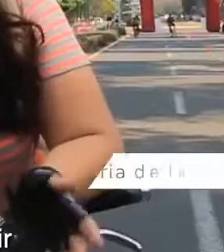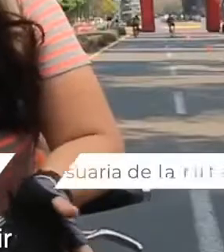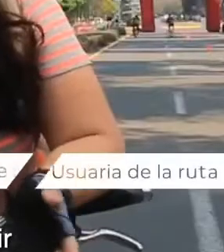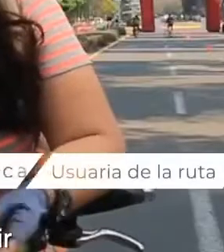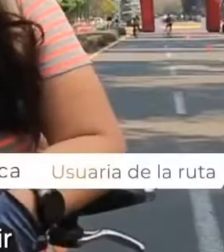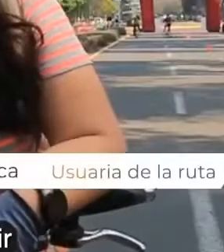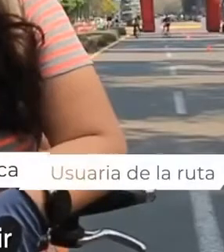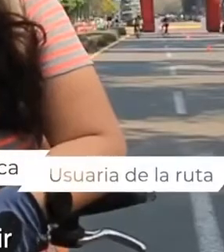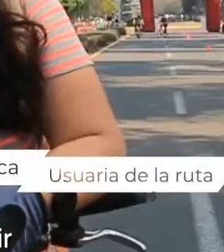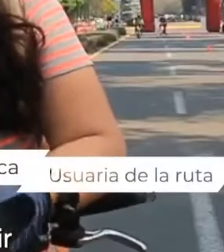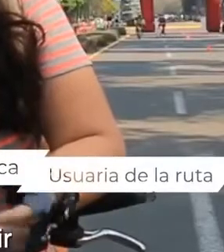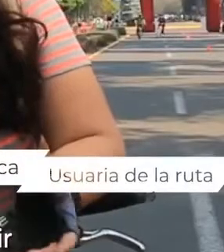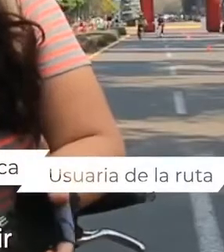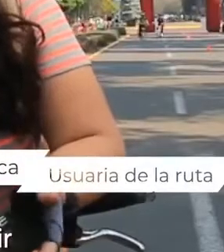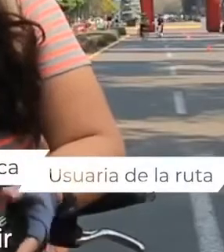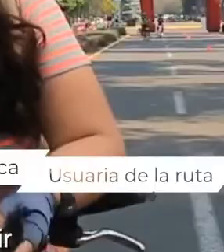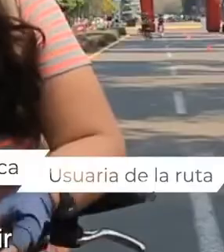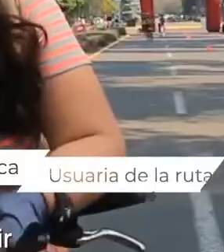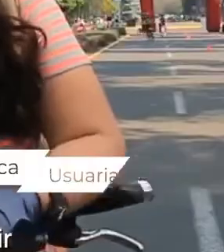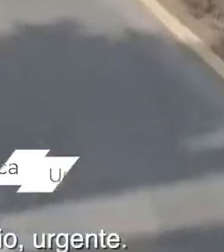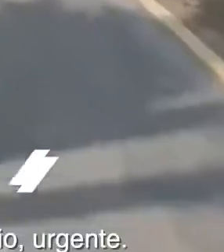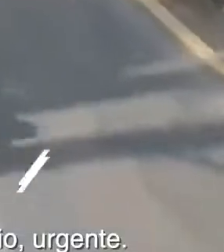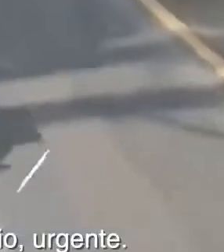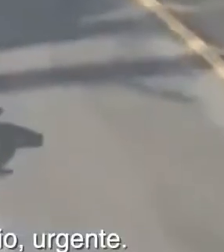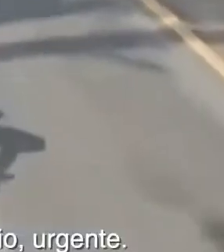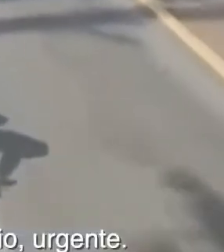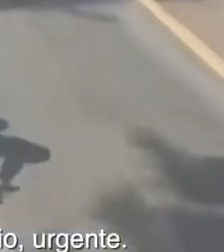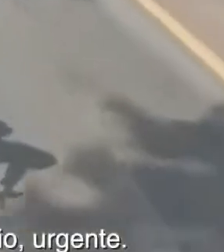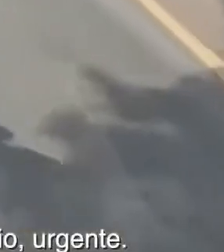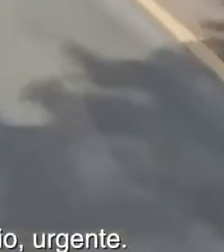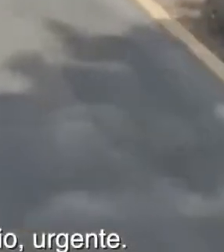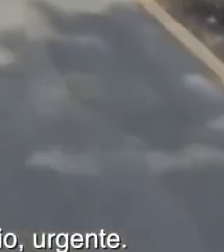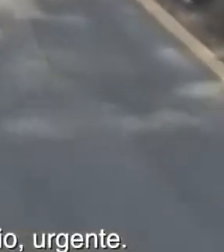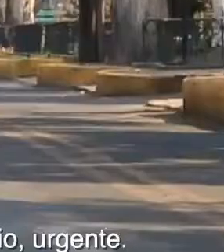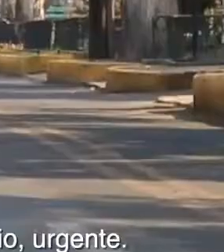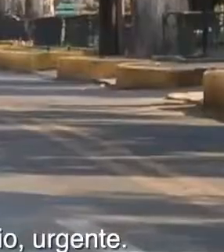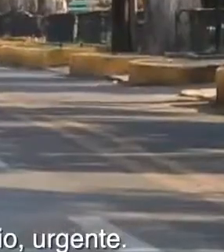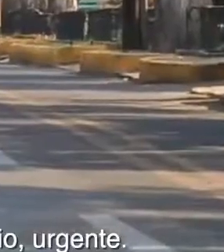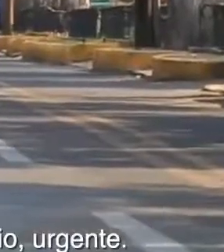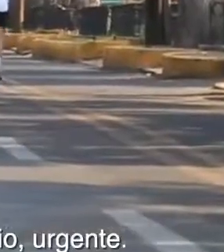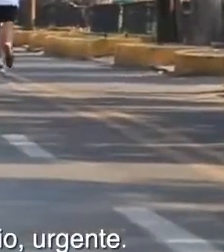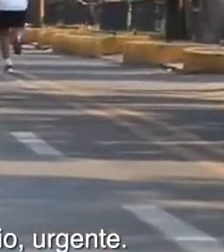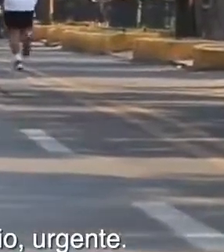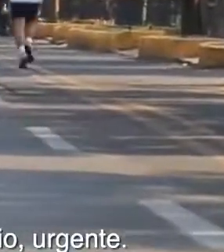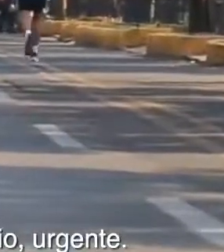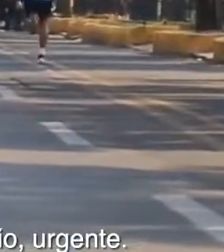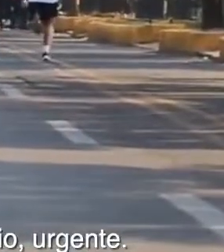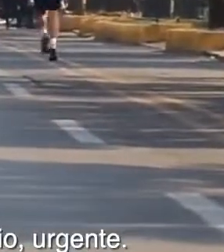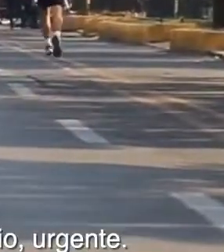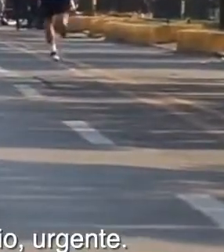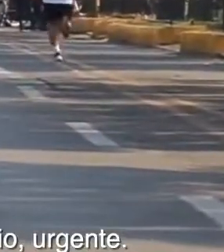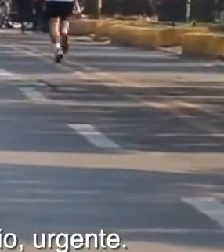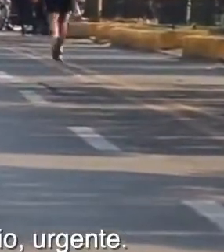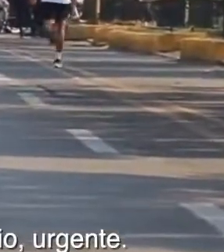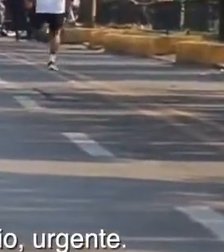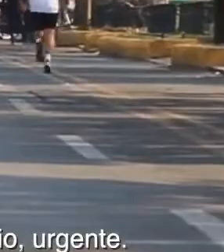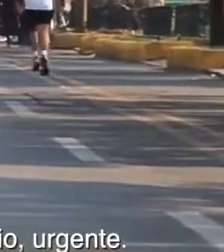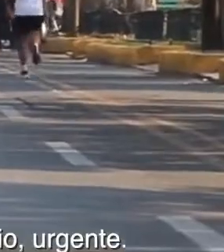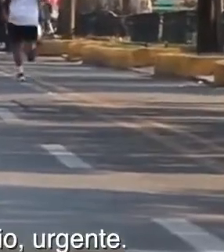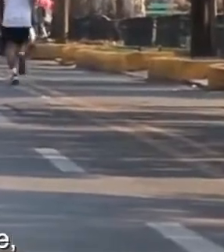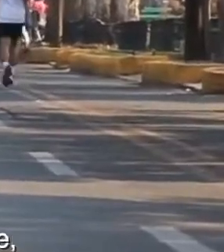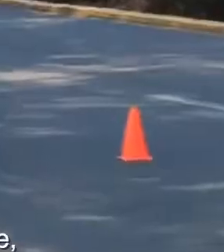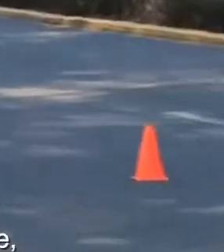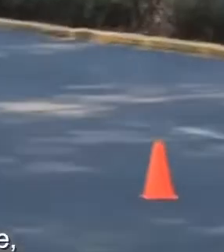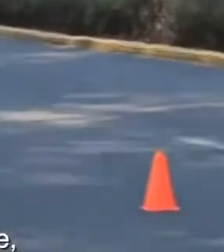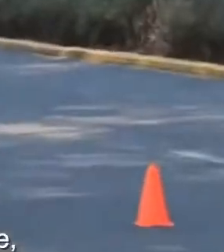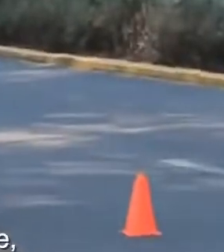Este espacio, esta oportunidad de poder salir y realizar actividades diferentes era más que necesario,